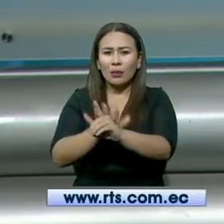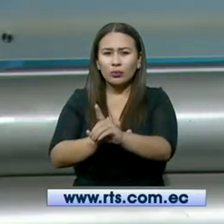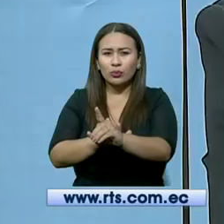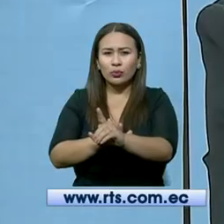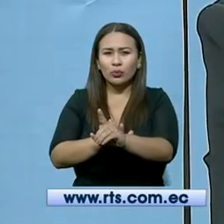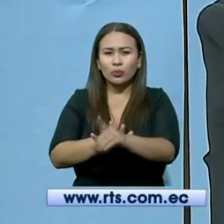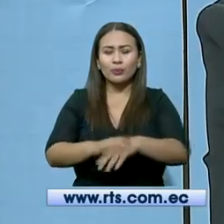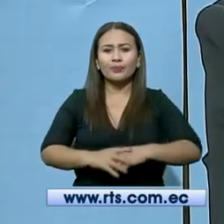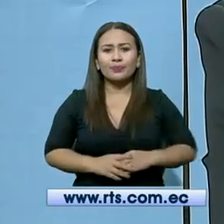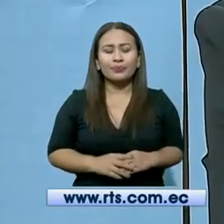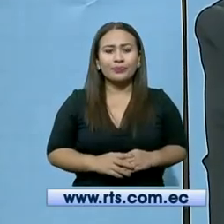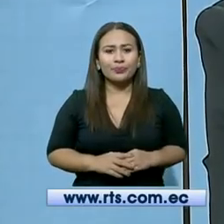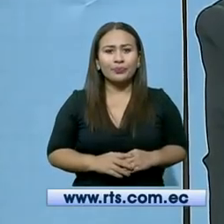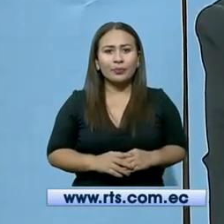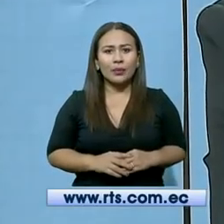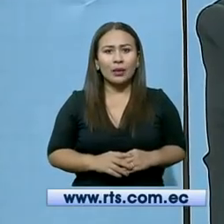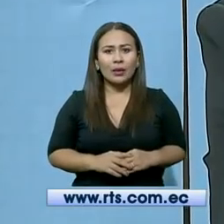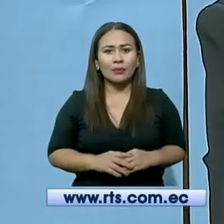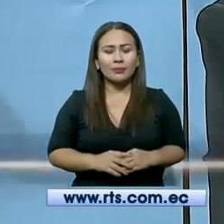¿Dónde